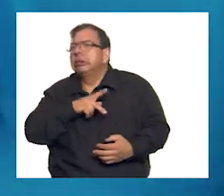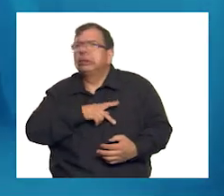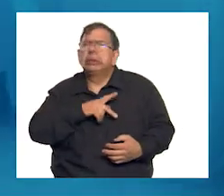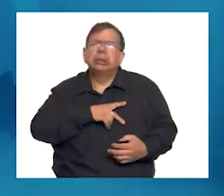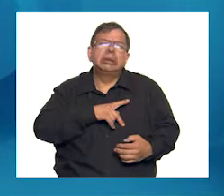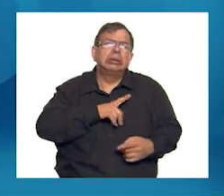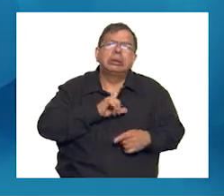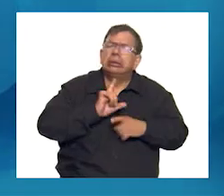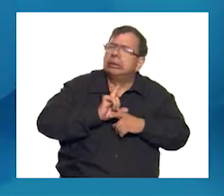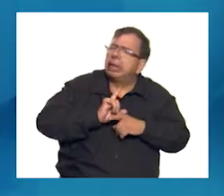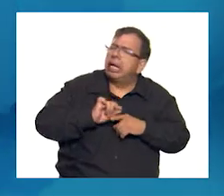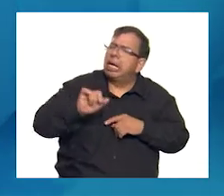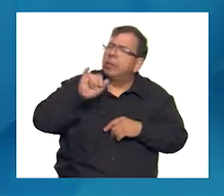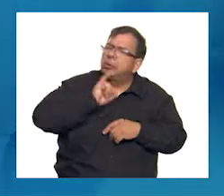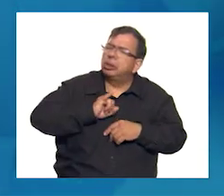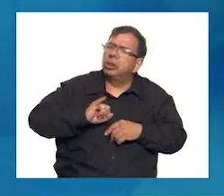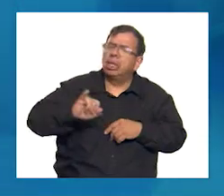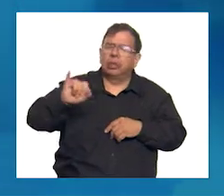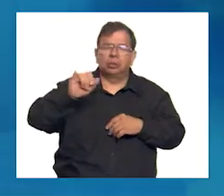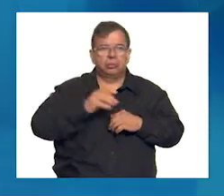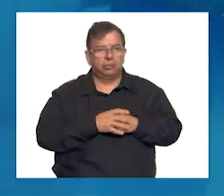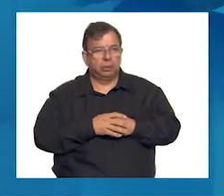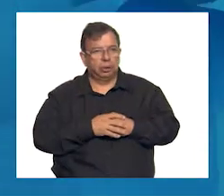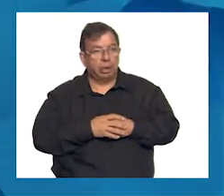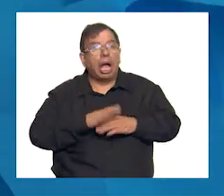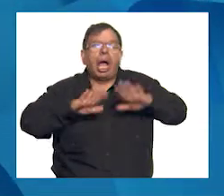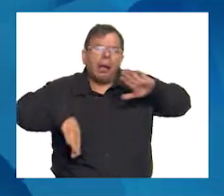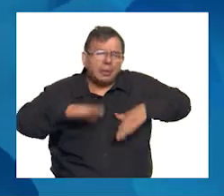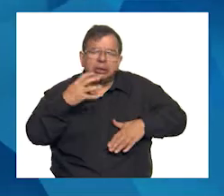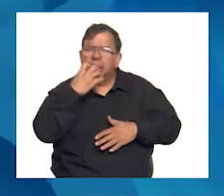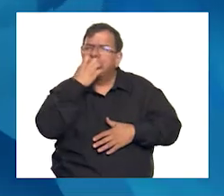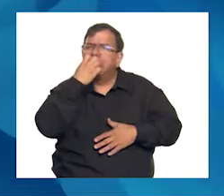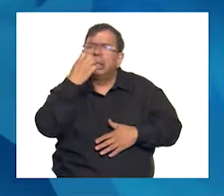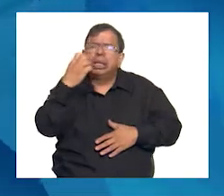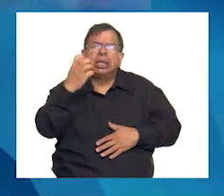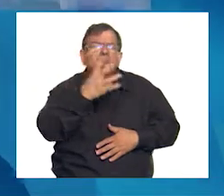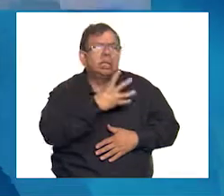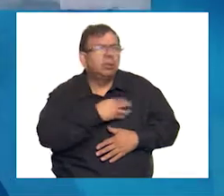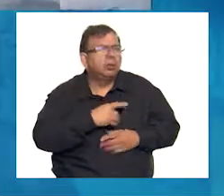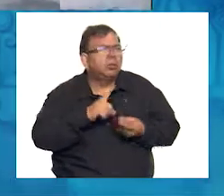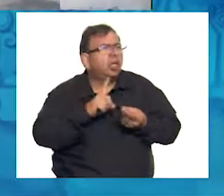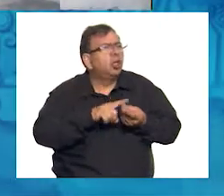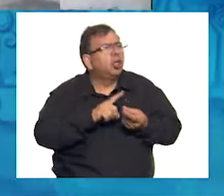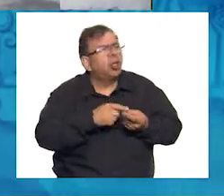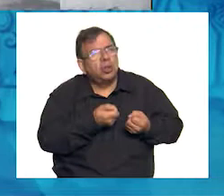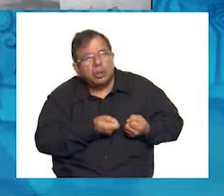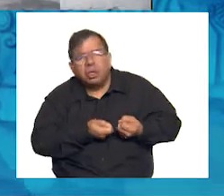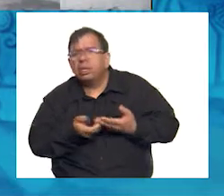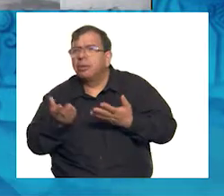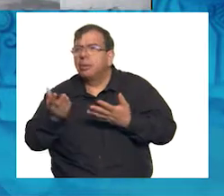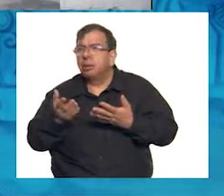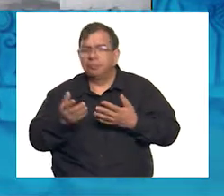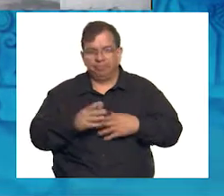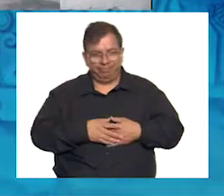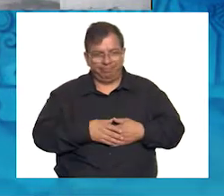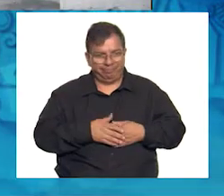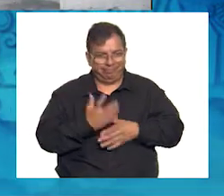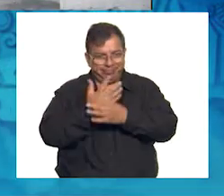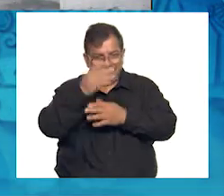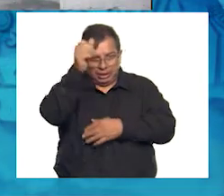irnos lejos. Y a veces decía: hijitos míos, ¿a dónde os llevaré? El mismo fraile la